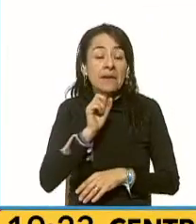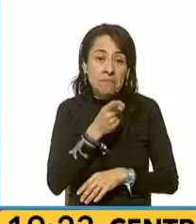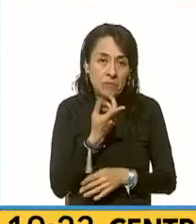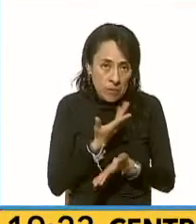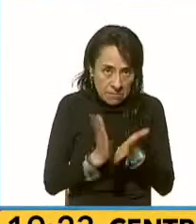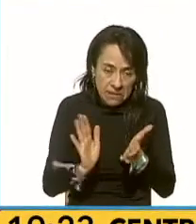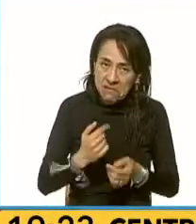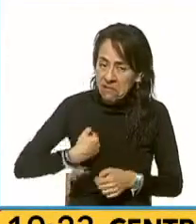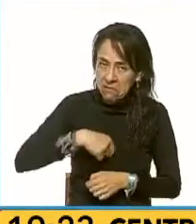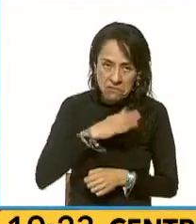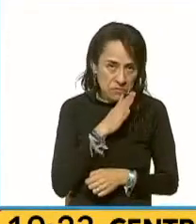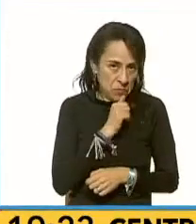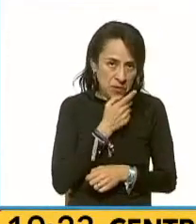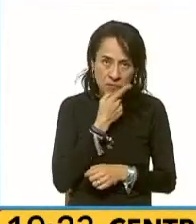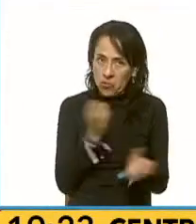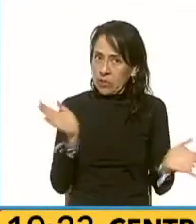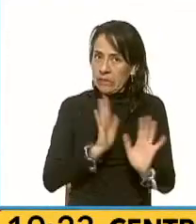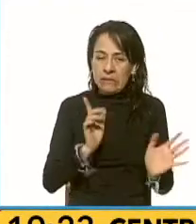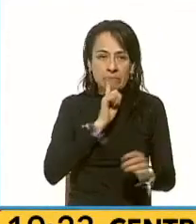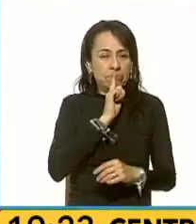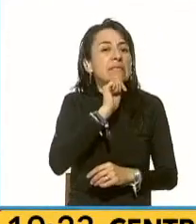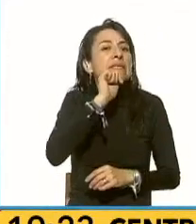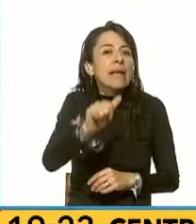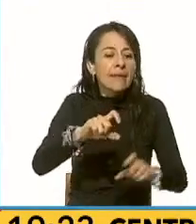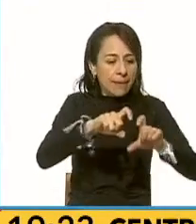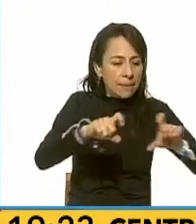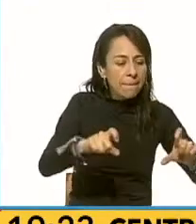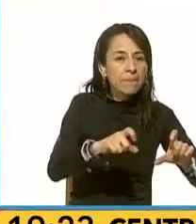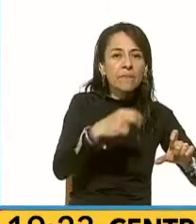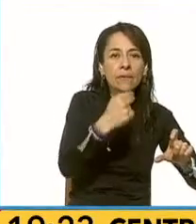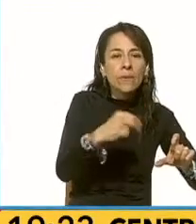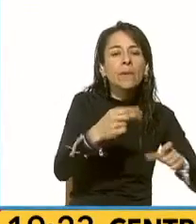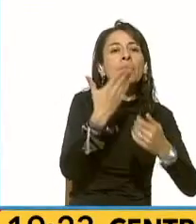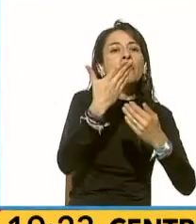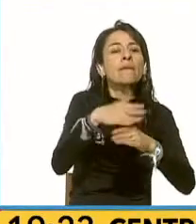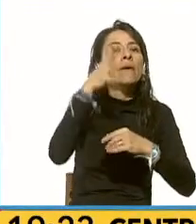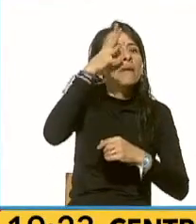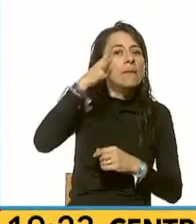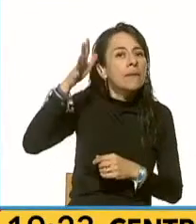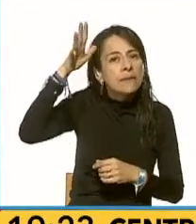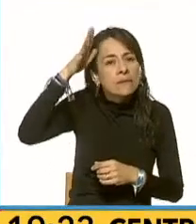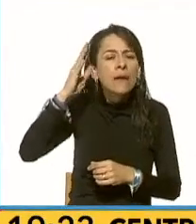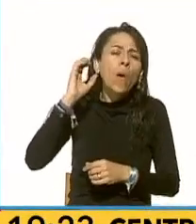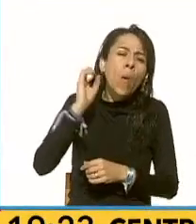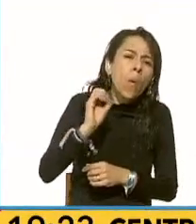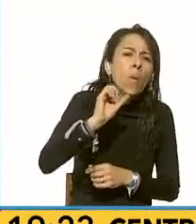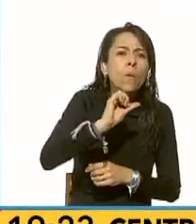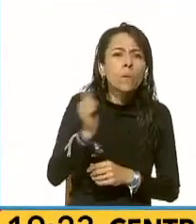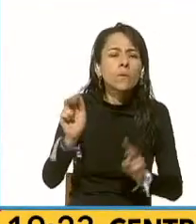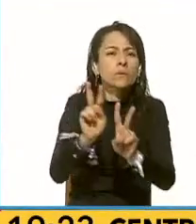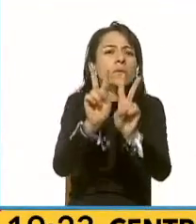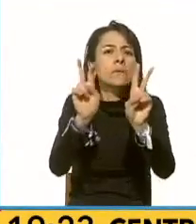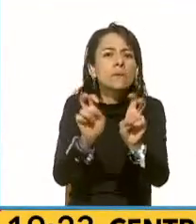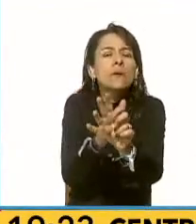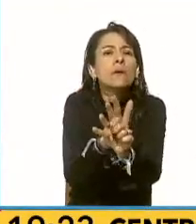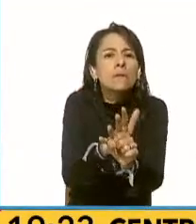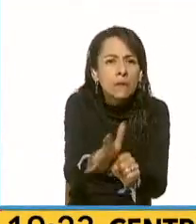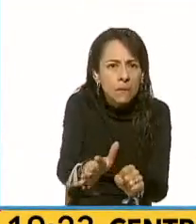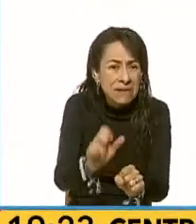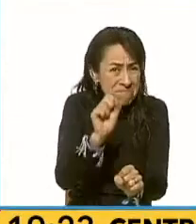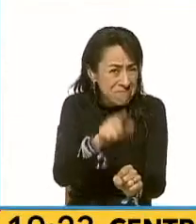publiquemos nada acerca de Banco Azteca o de algún tema relacionado